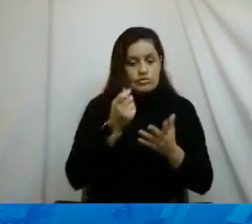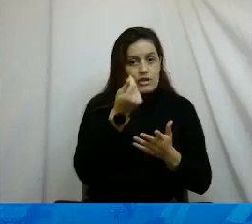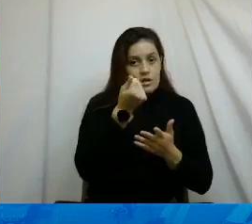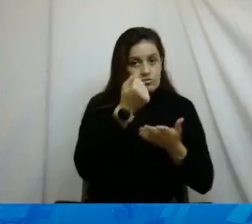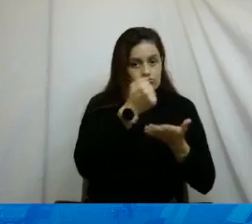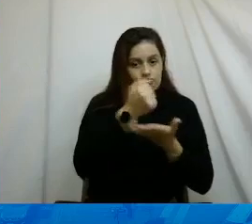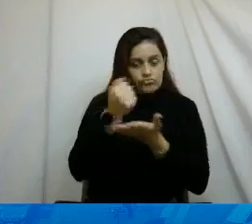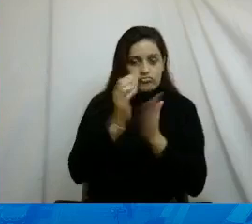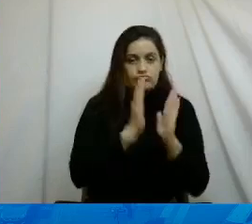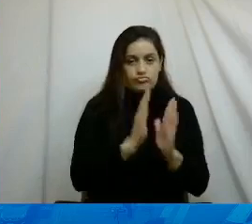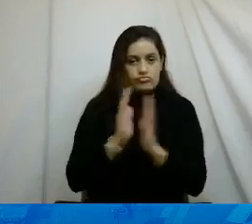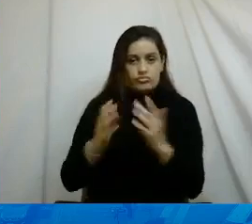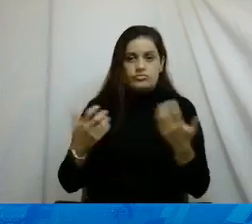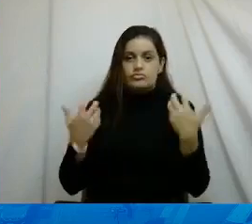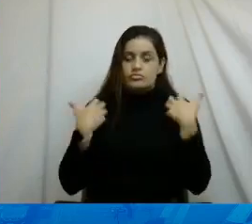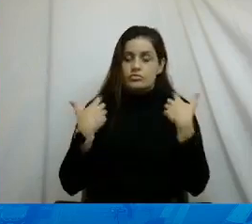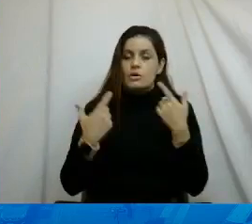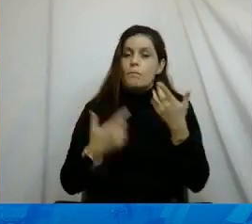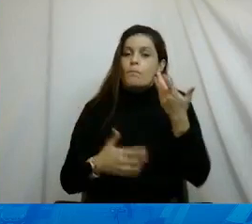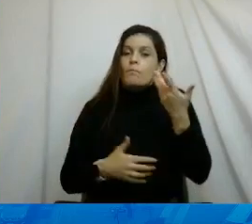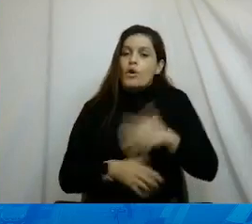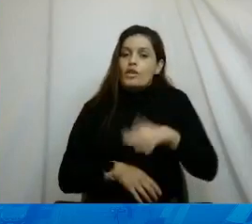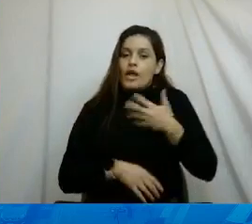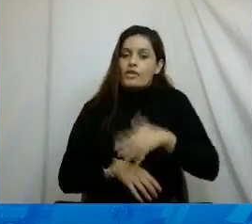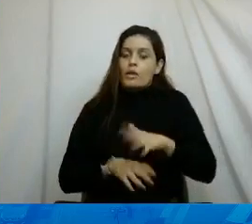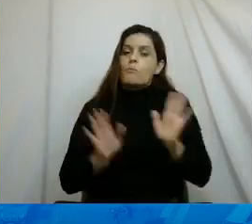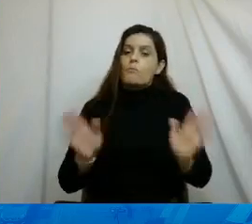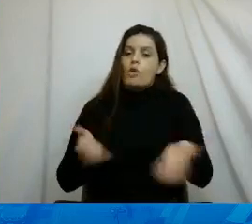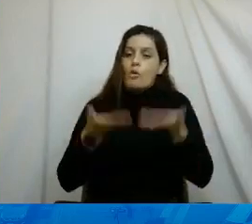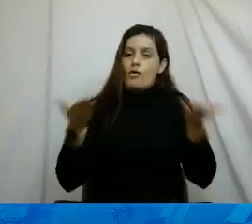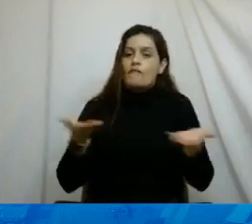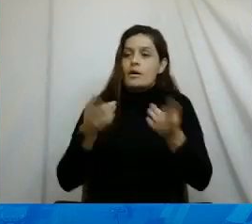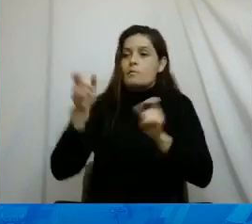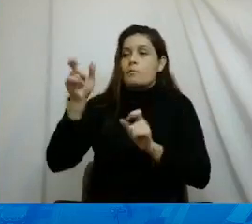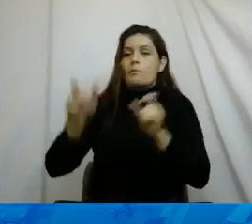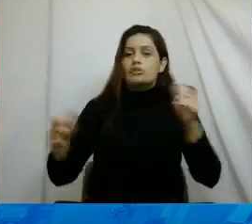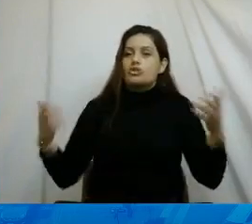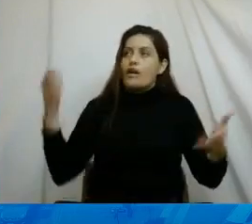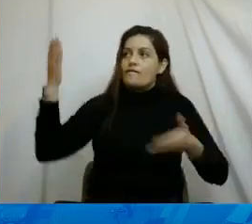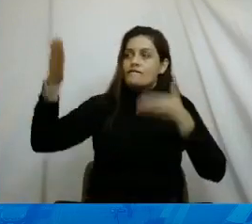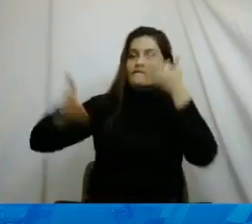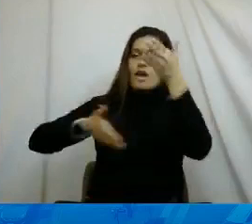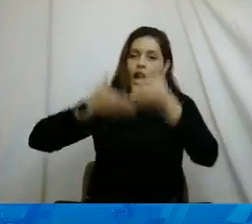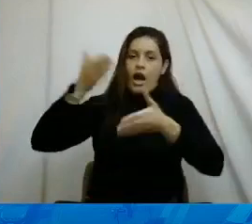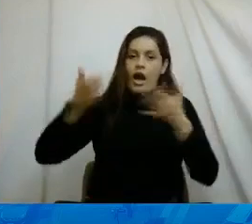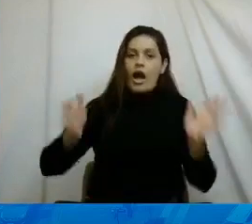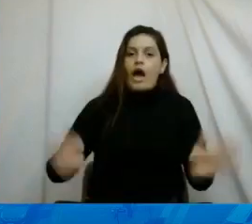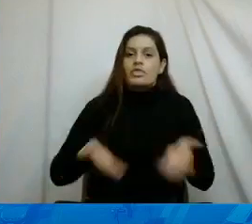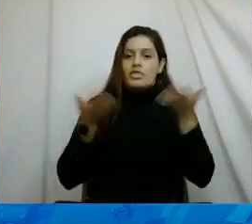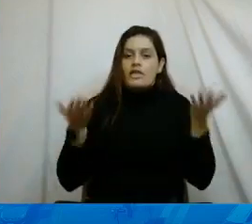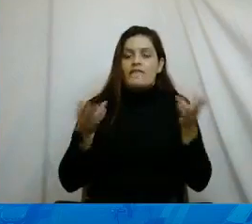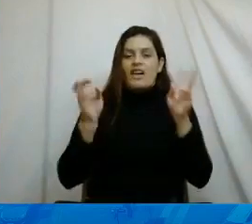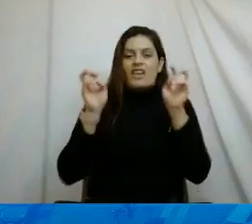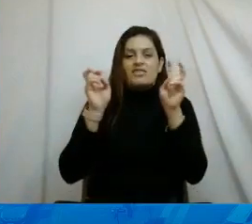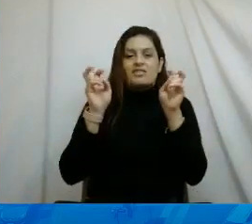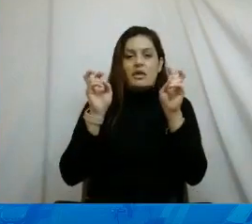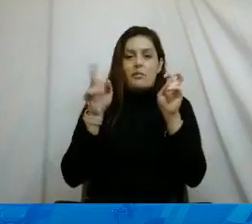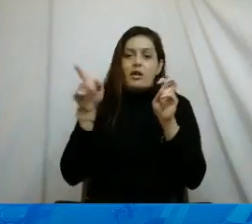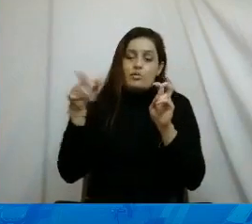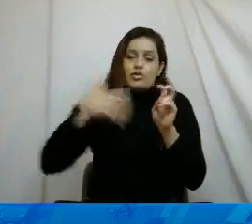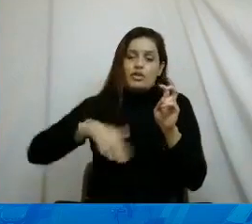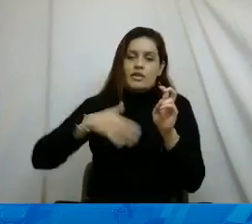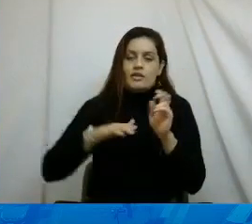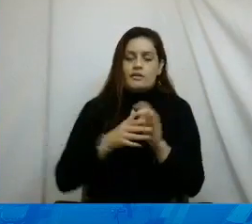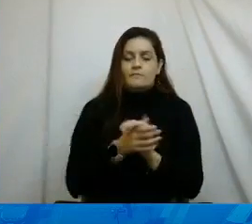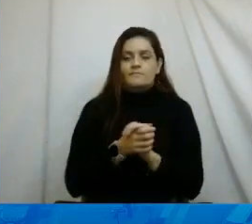entendiendo la importancia de promover la participación activa de la comunidad en materias tan importantes como esta. Así